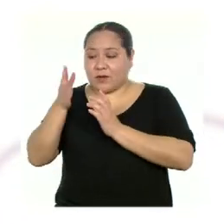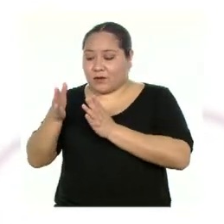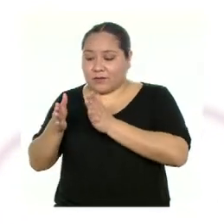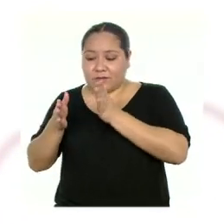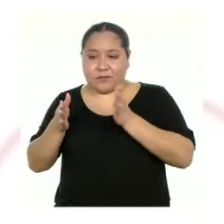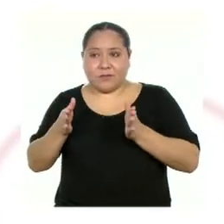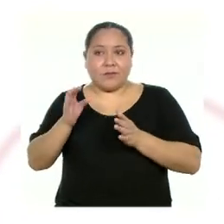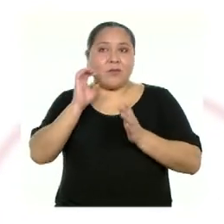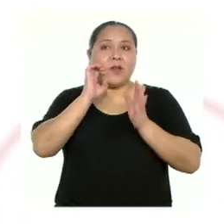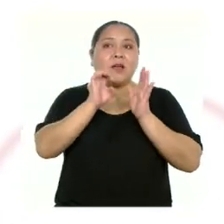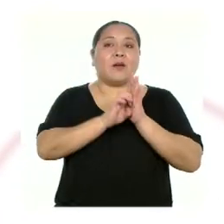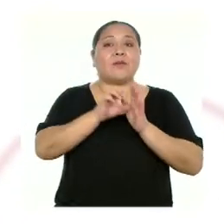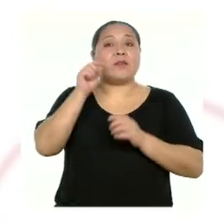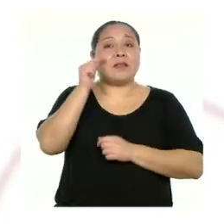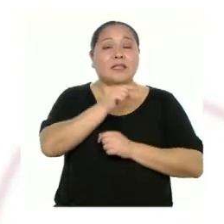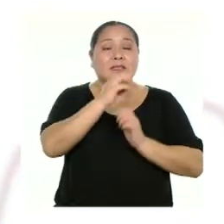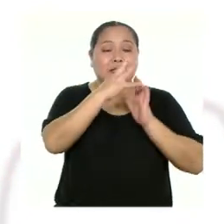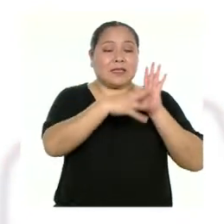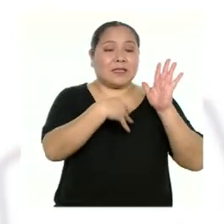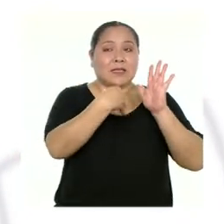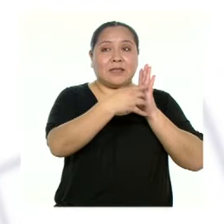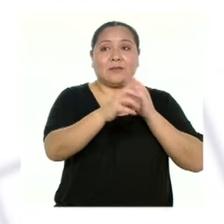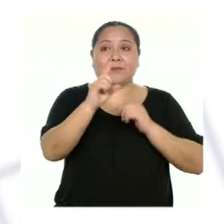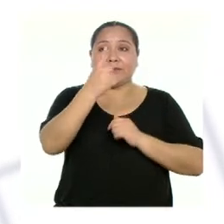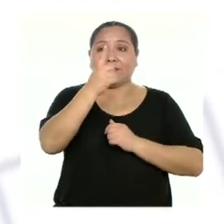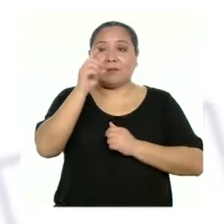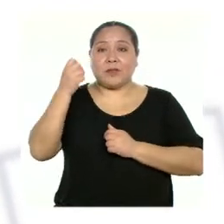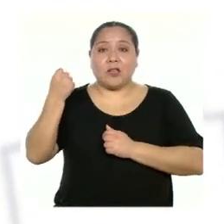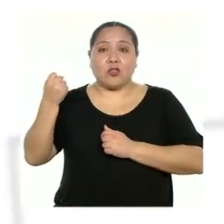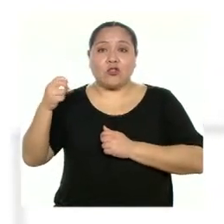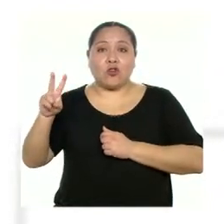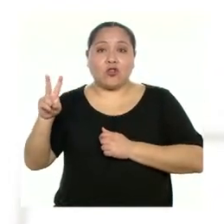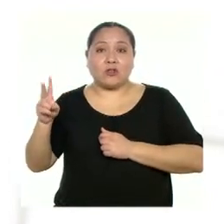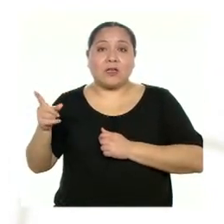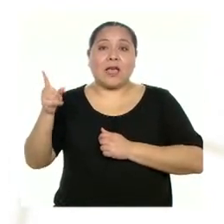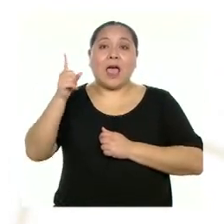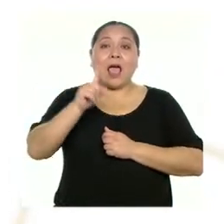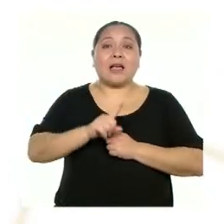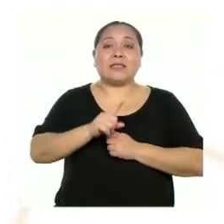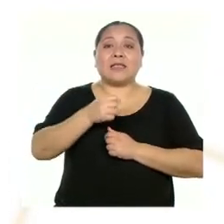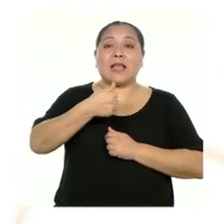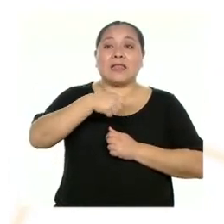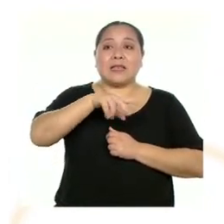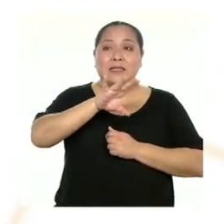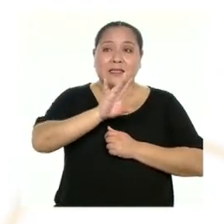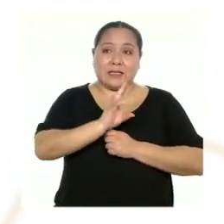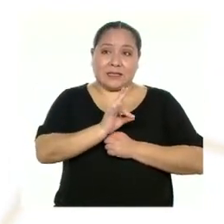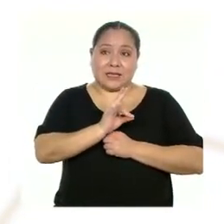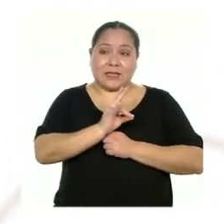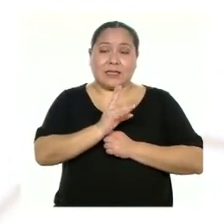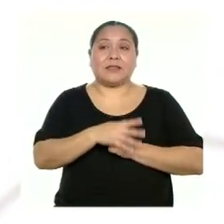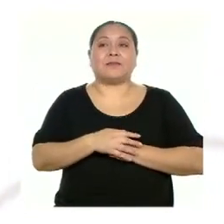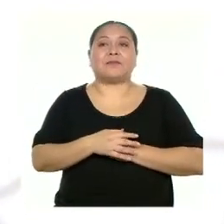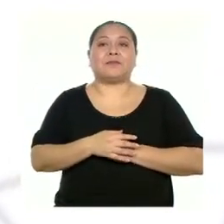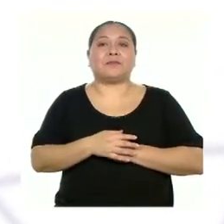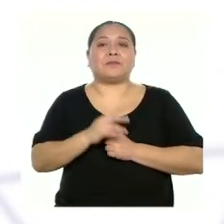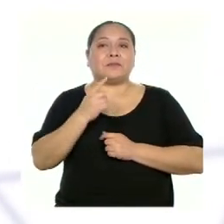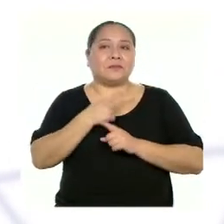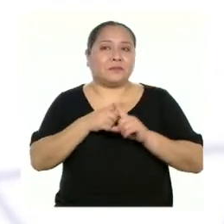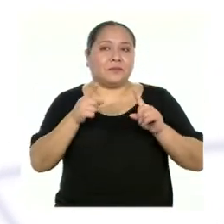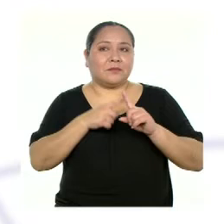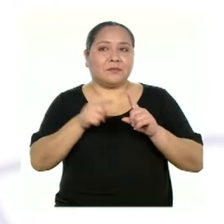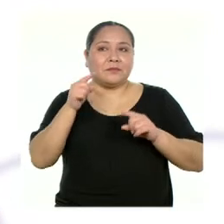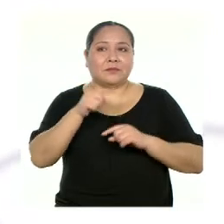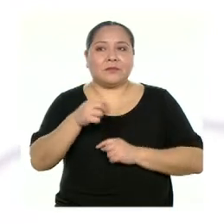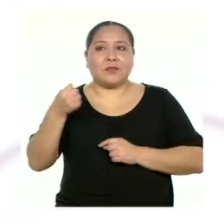Por ejemplo, en esta tabla vemos que el primer intervalo es de 12 a 17 años, pero de manera estricta matemáticamente